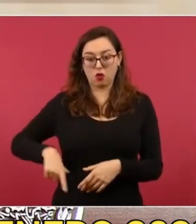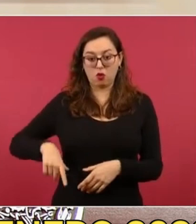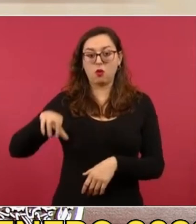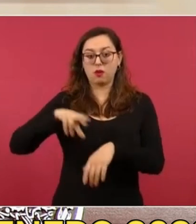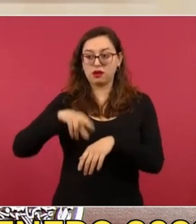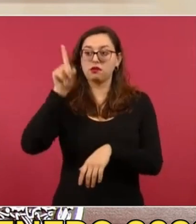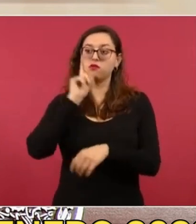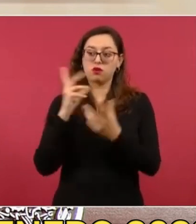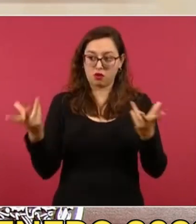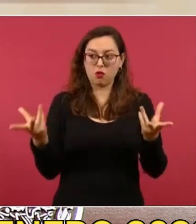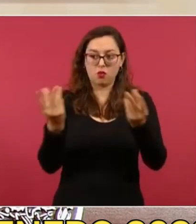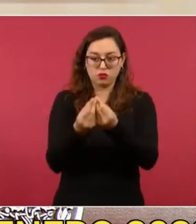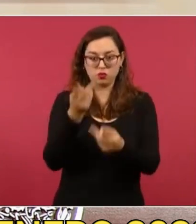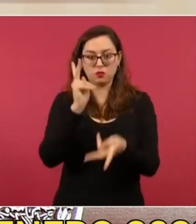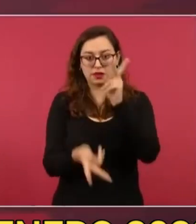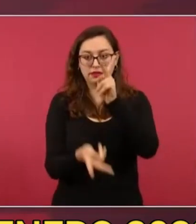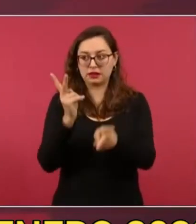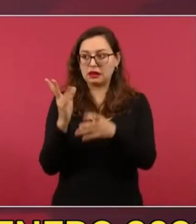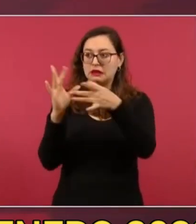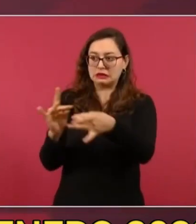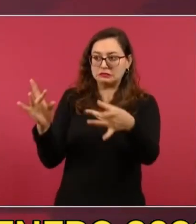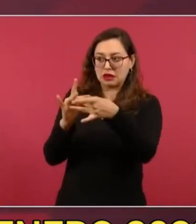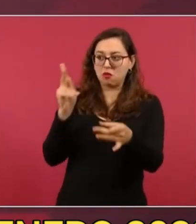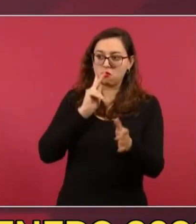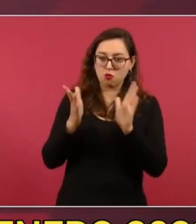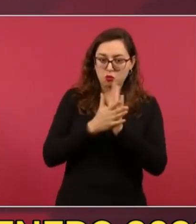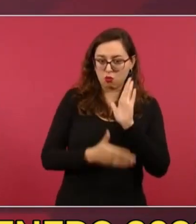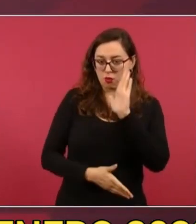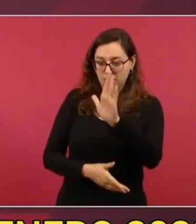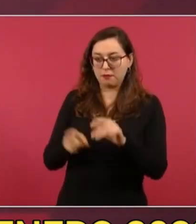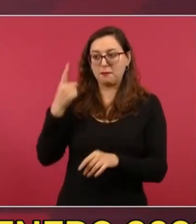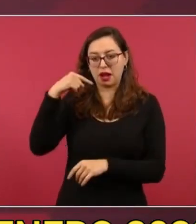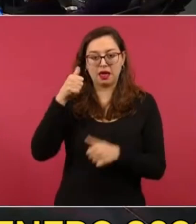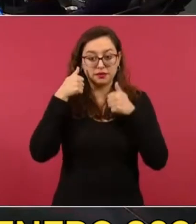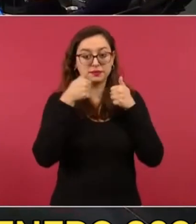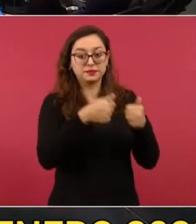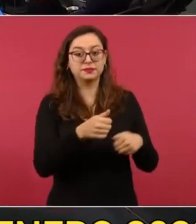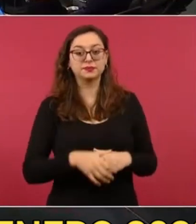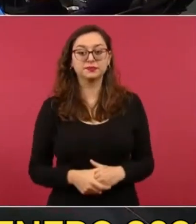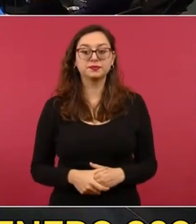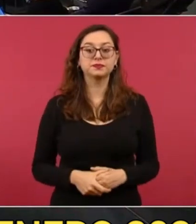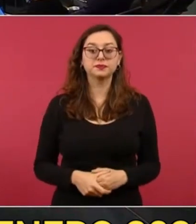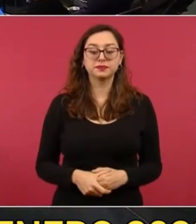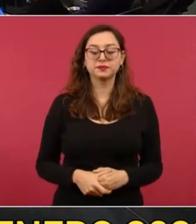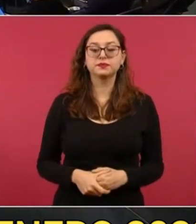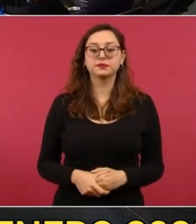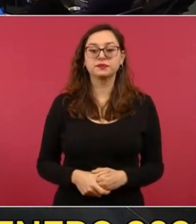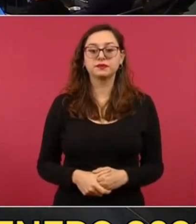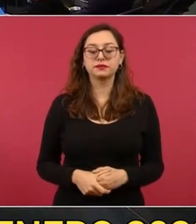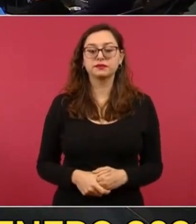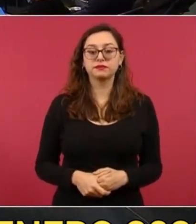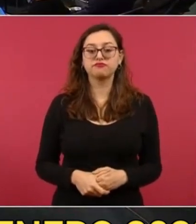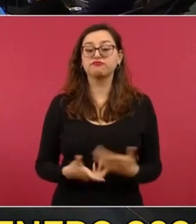que le expliquen y que ella los reciba. Sí, de hecho el sindicato